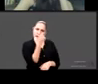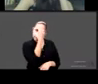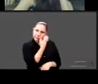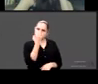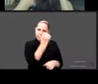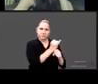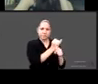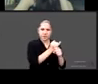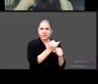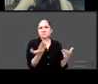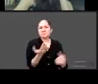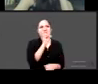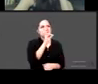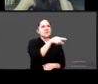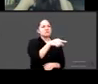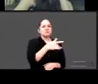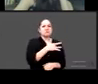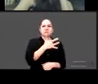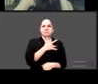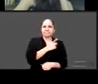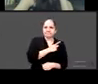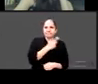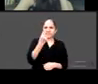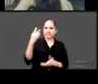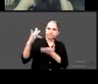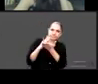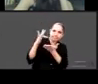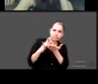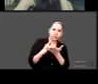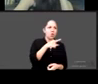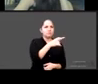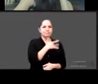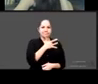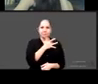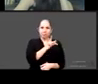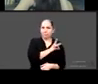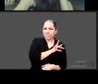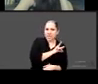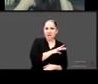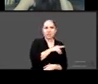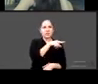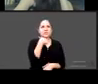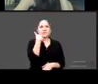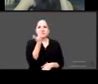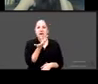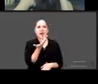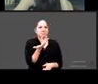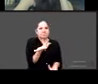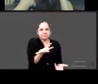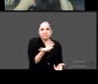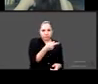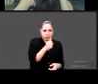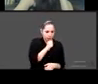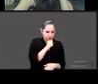un apoyo emocional, puede tener miedo, puede necesitar aprender un valor que todavía no tiene allí en su